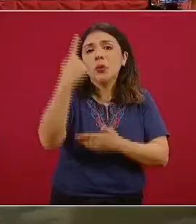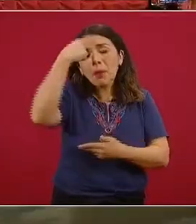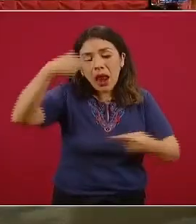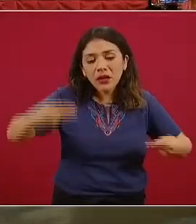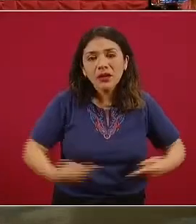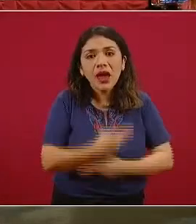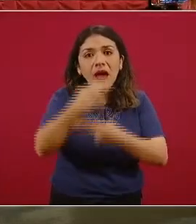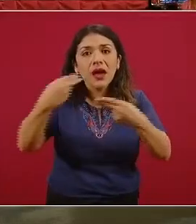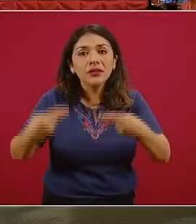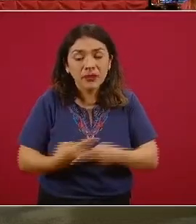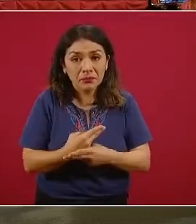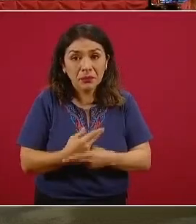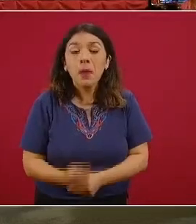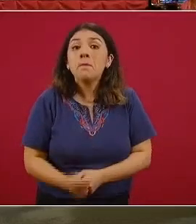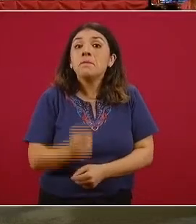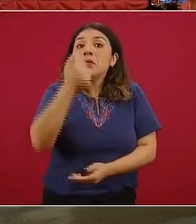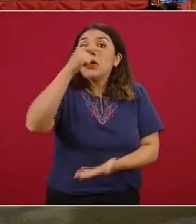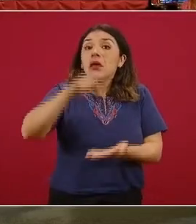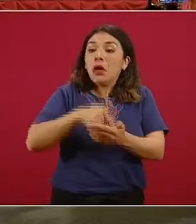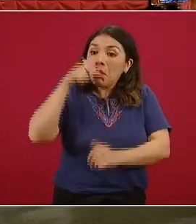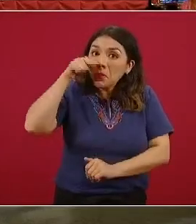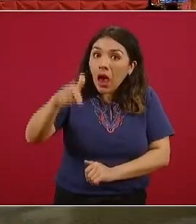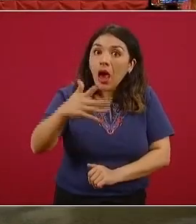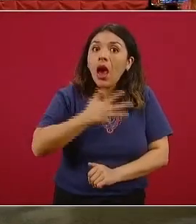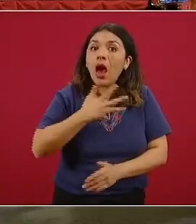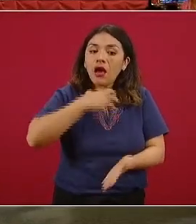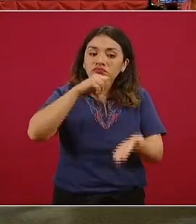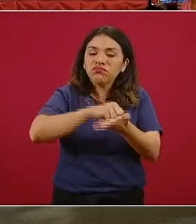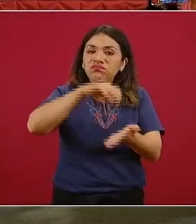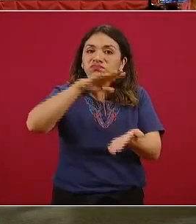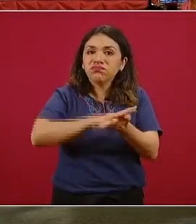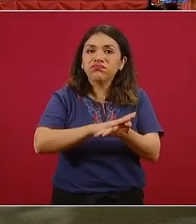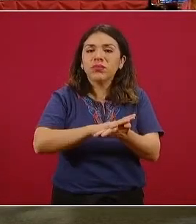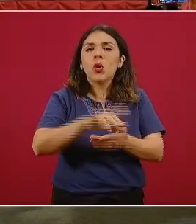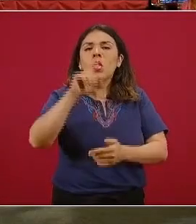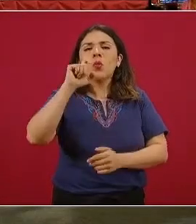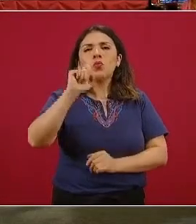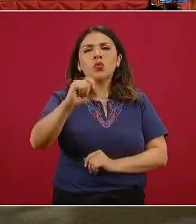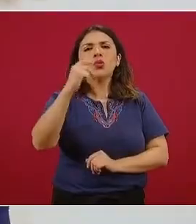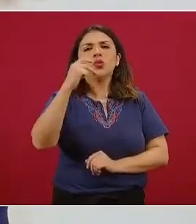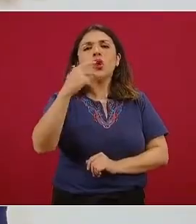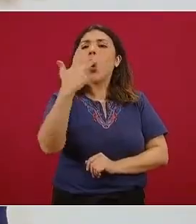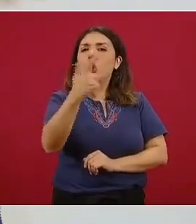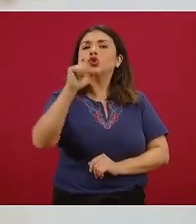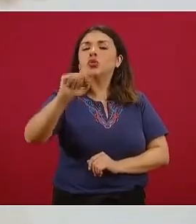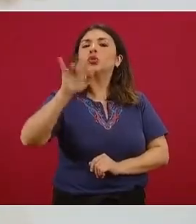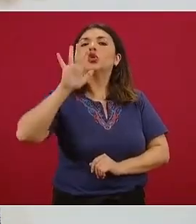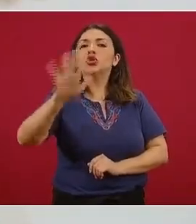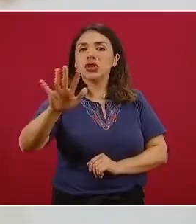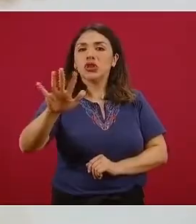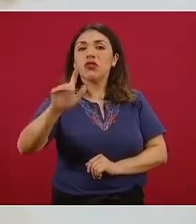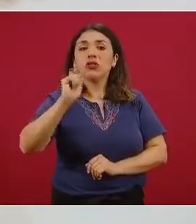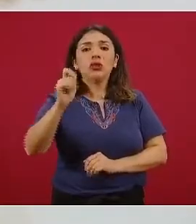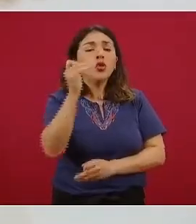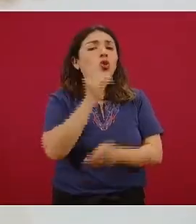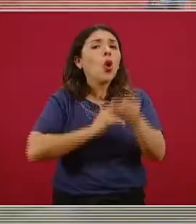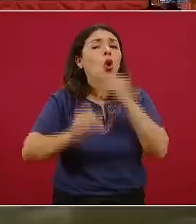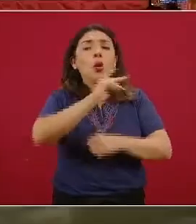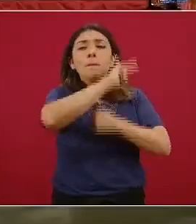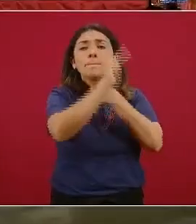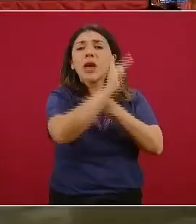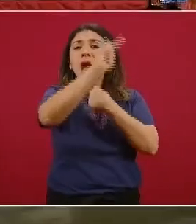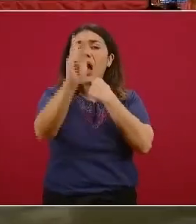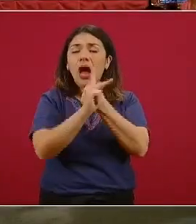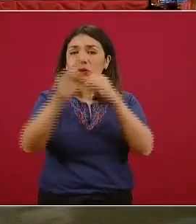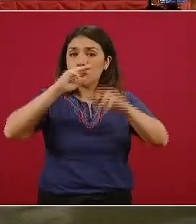reproductivos. Y la primera vez que se marcó en el famoso punto 8.5, que todos los países del mundo